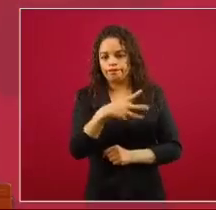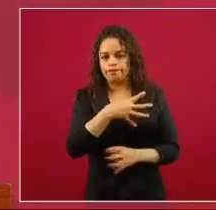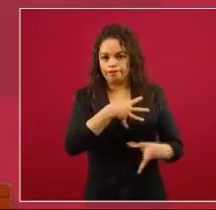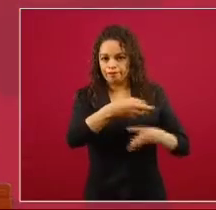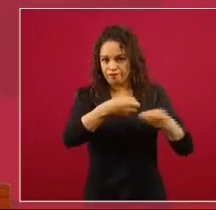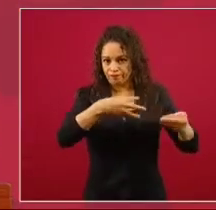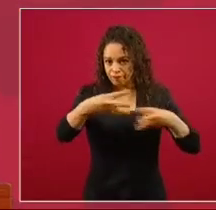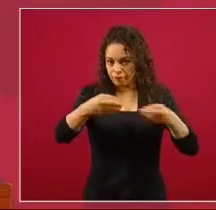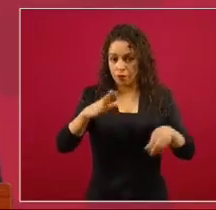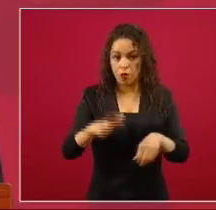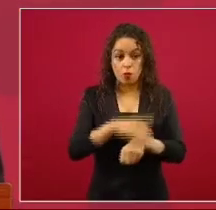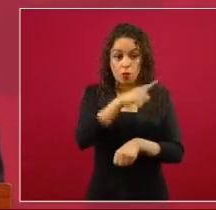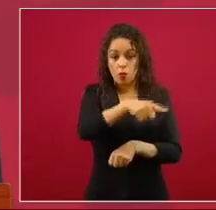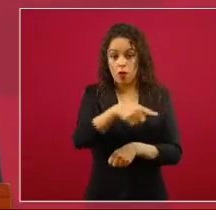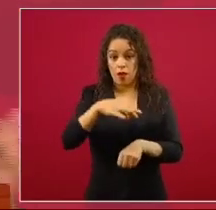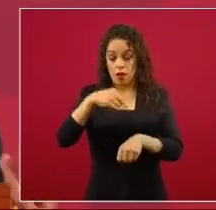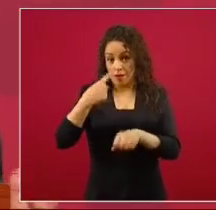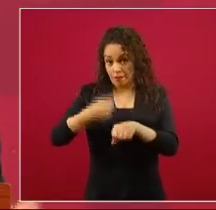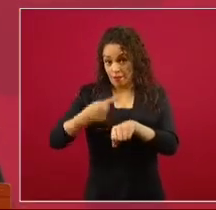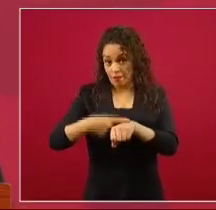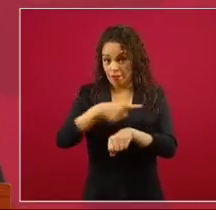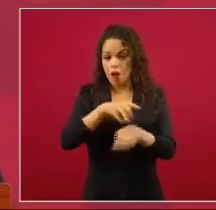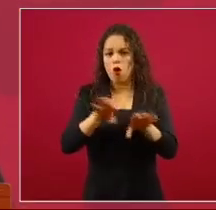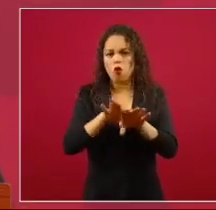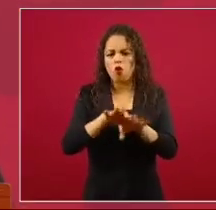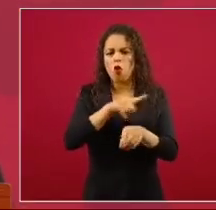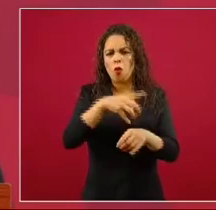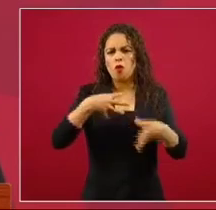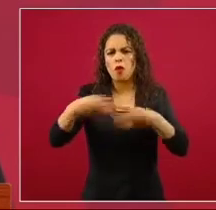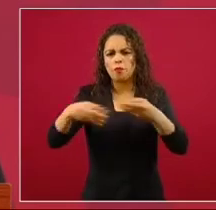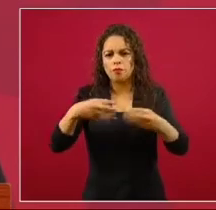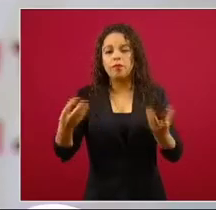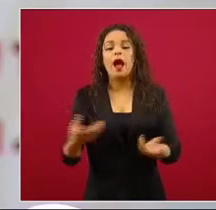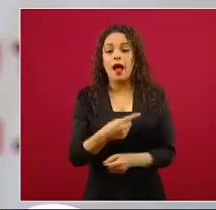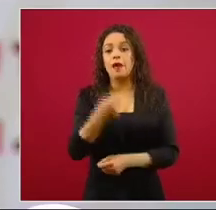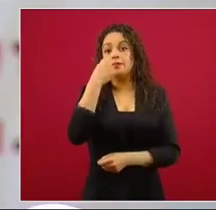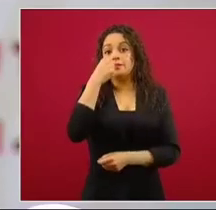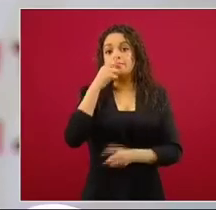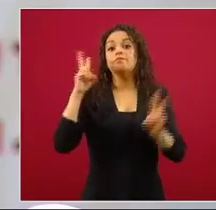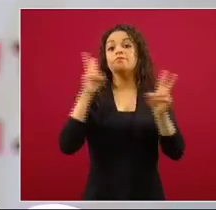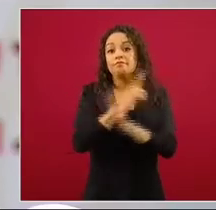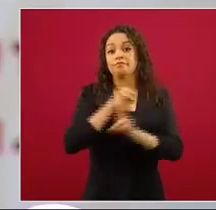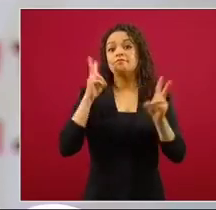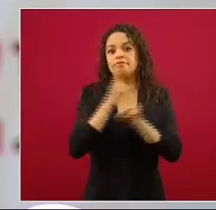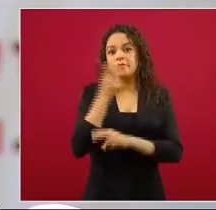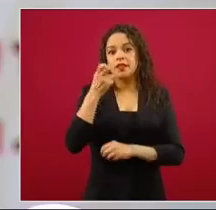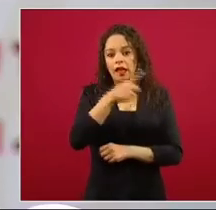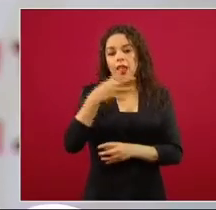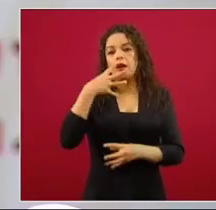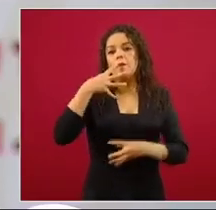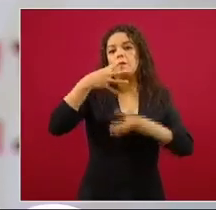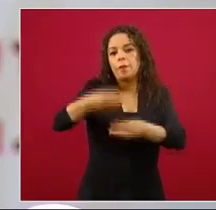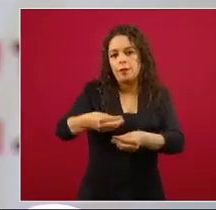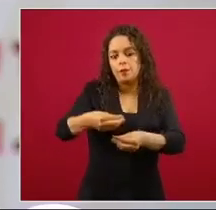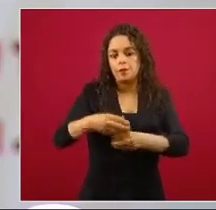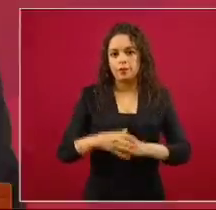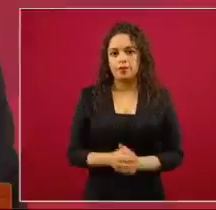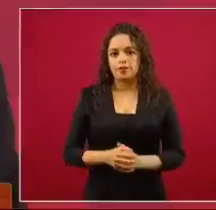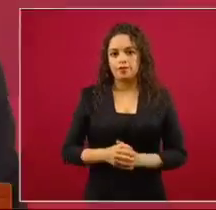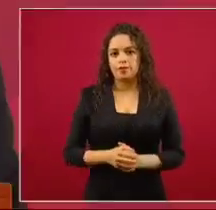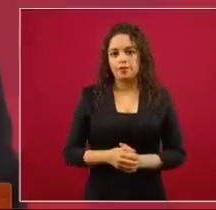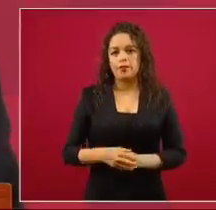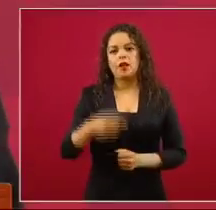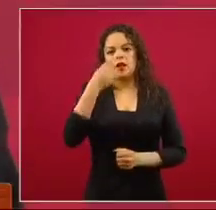Esta enfermedad se transmite por vía respiratoria, como hemos dicho repetidamente, y tiene que ver con las